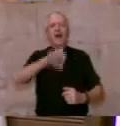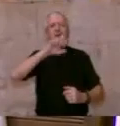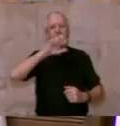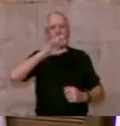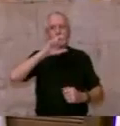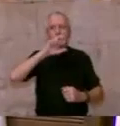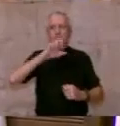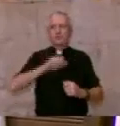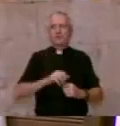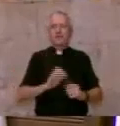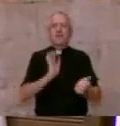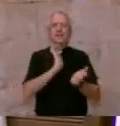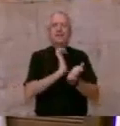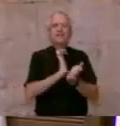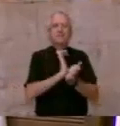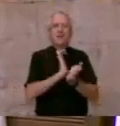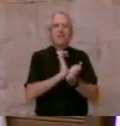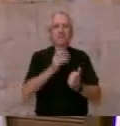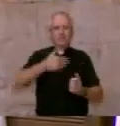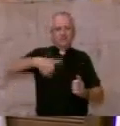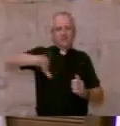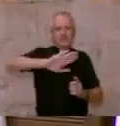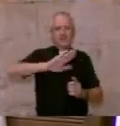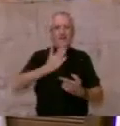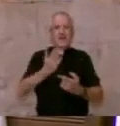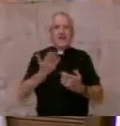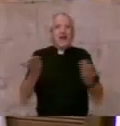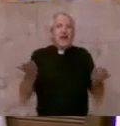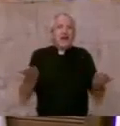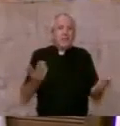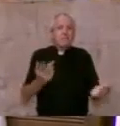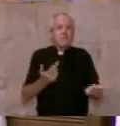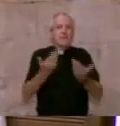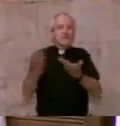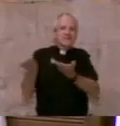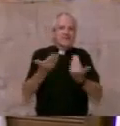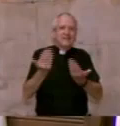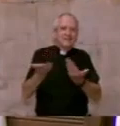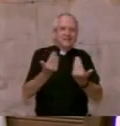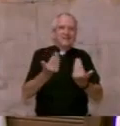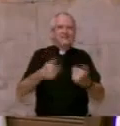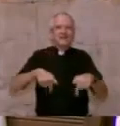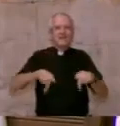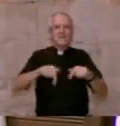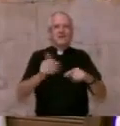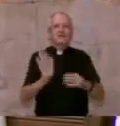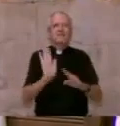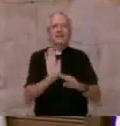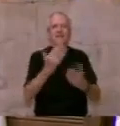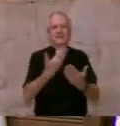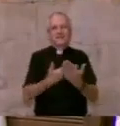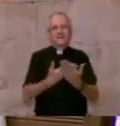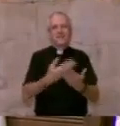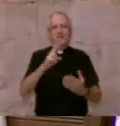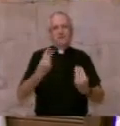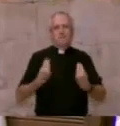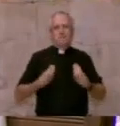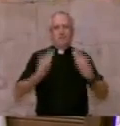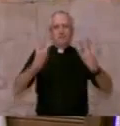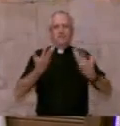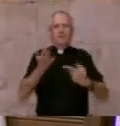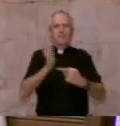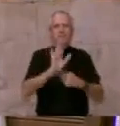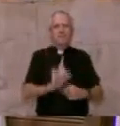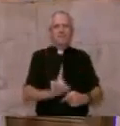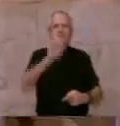obispo que esperábamos, a expolear a los consagrados para que sean testigos vivos de la presencia de